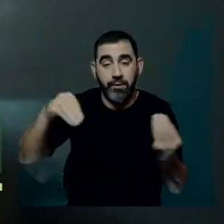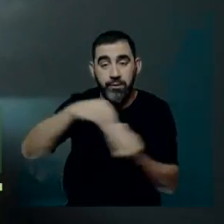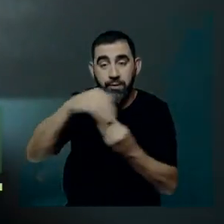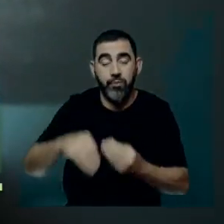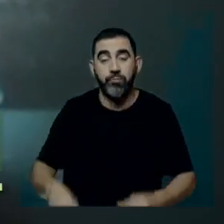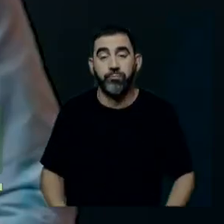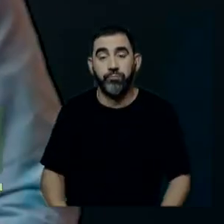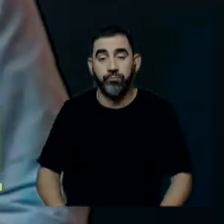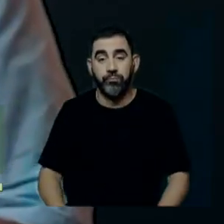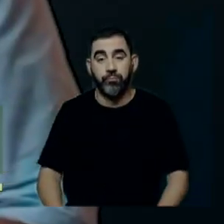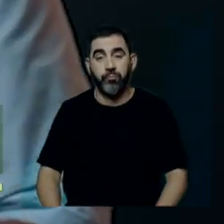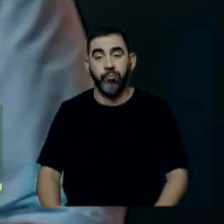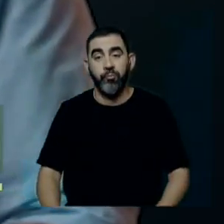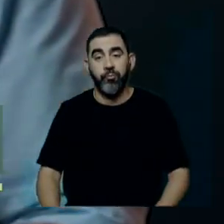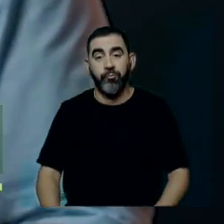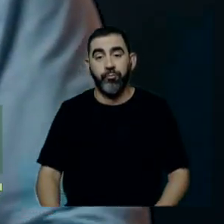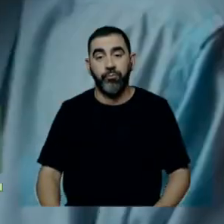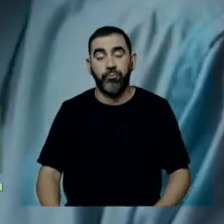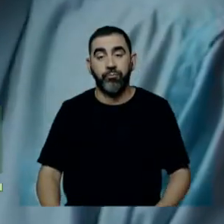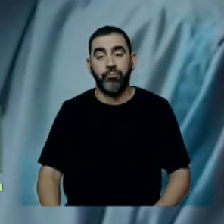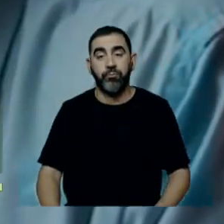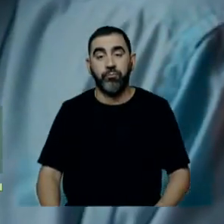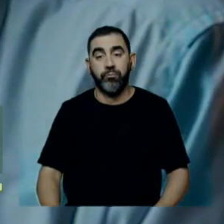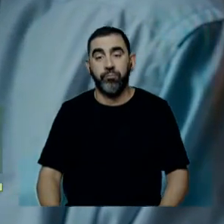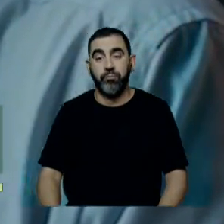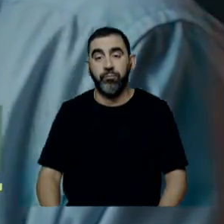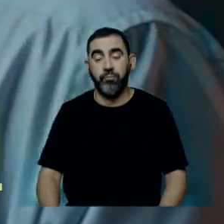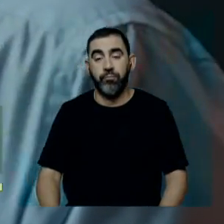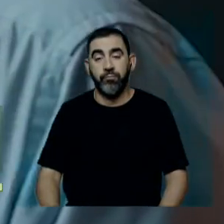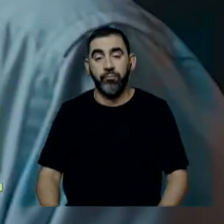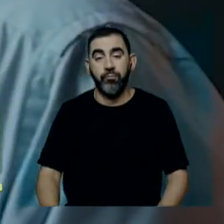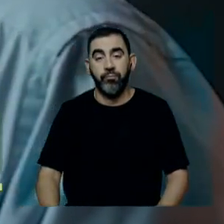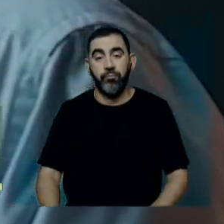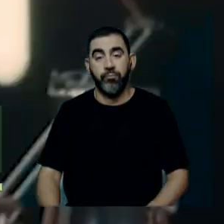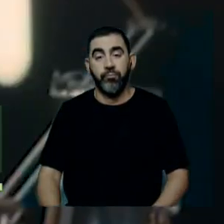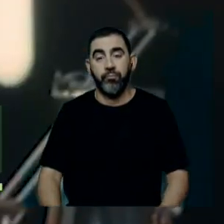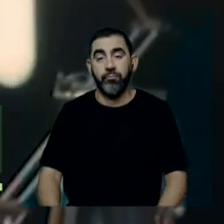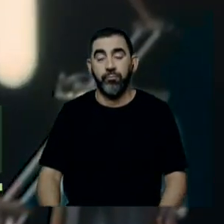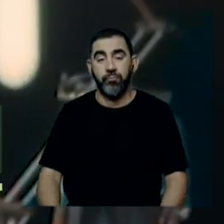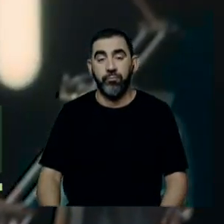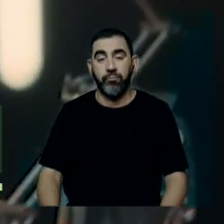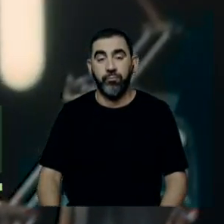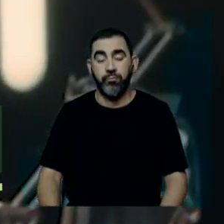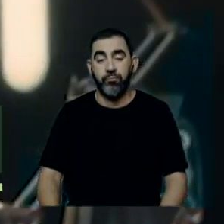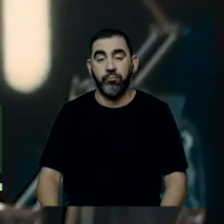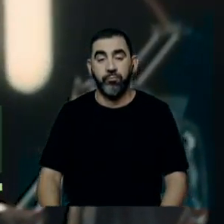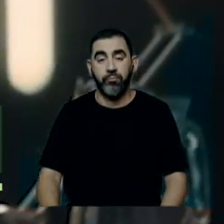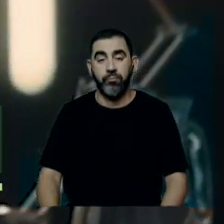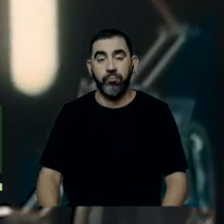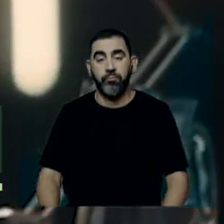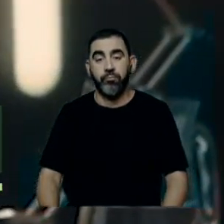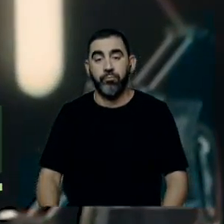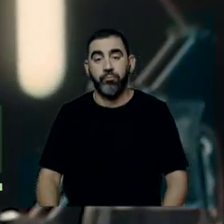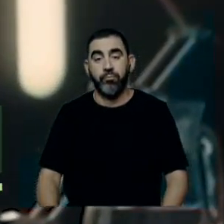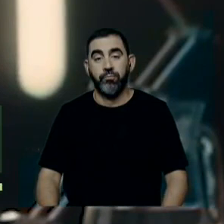video. Pero seguimos adelante. La próxima transformación que te propongo es hacer del Uruguay un país